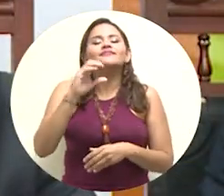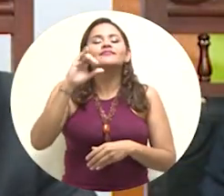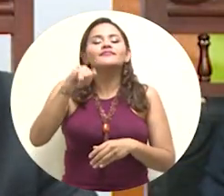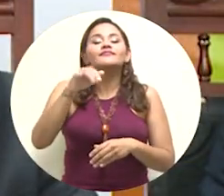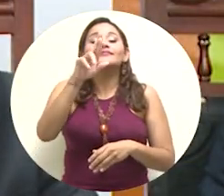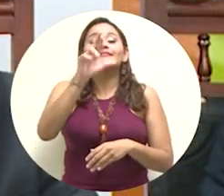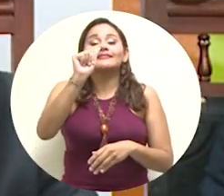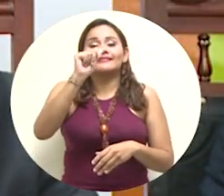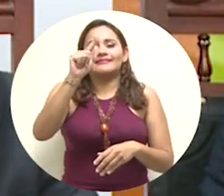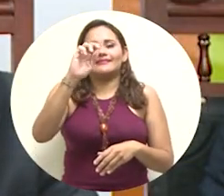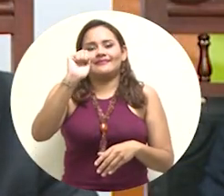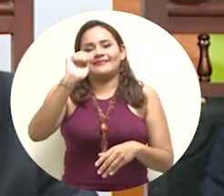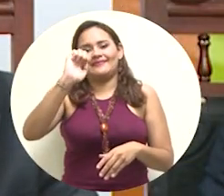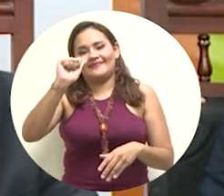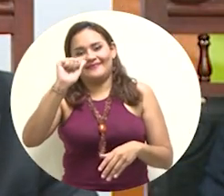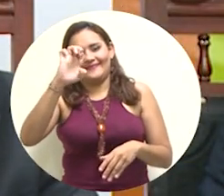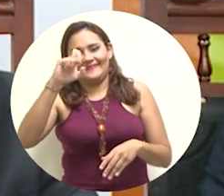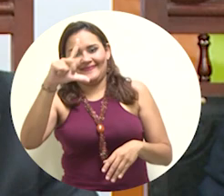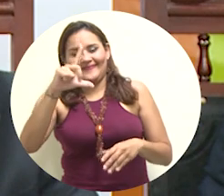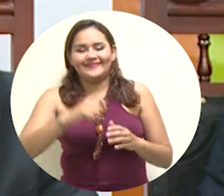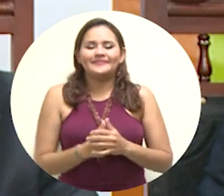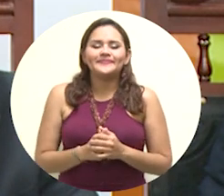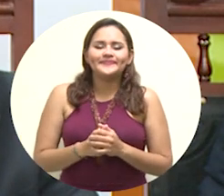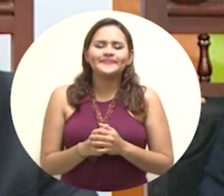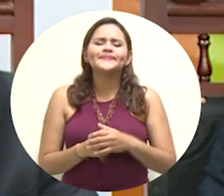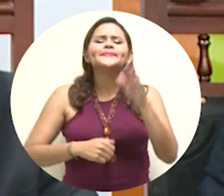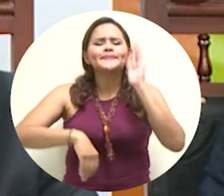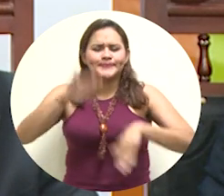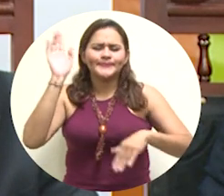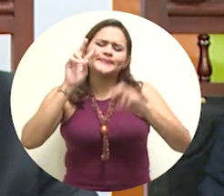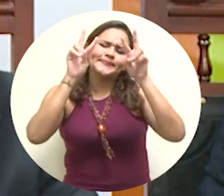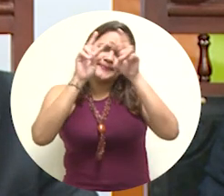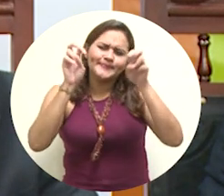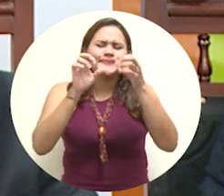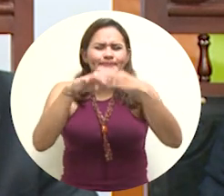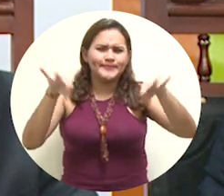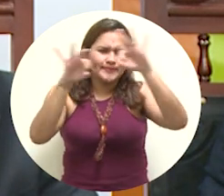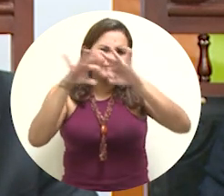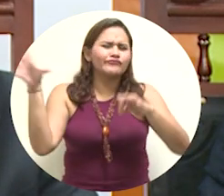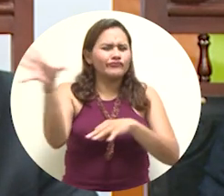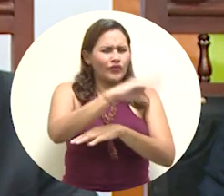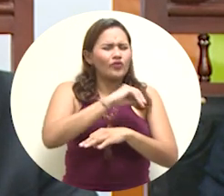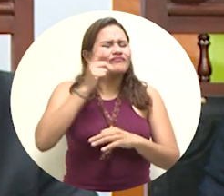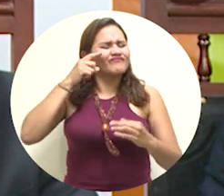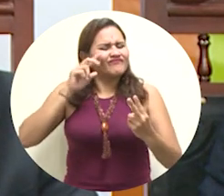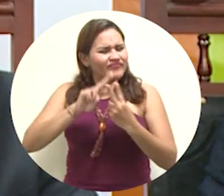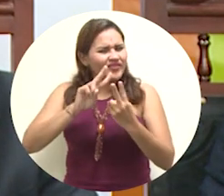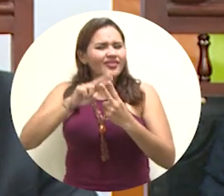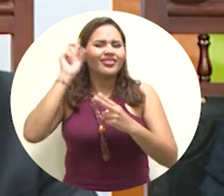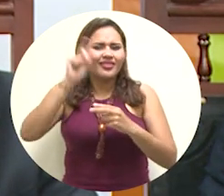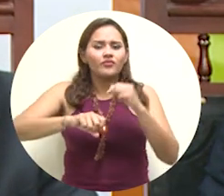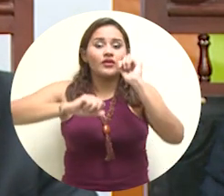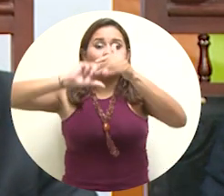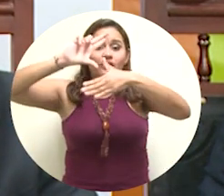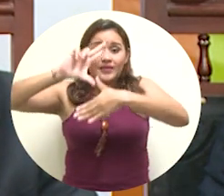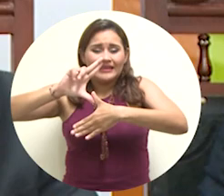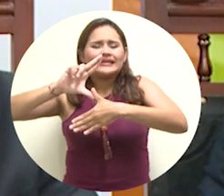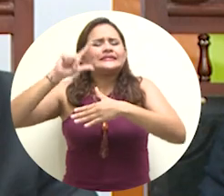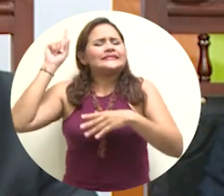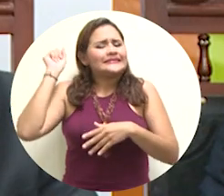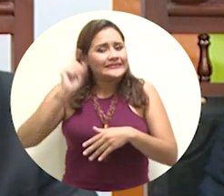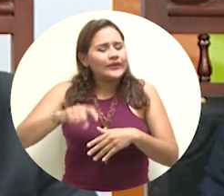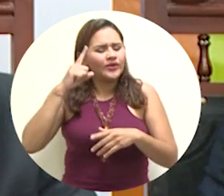Insertando y construyendo políticas de desarrollo rural, porque creo que todos en Colombia, o en general en América Latina o en el mundo, lo que queremos